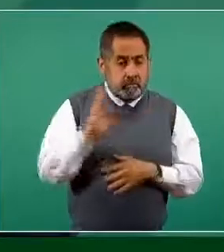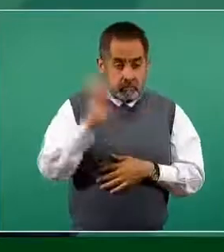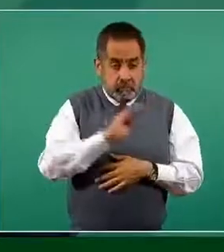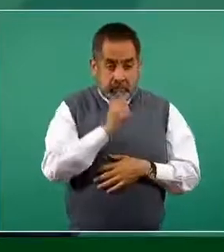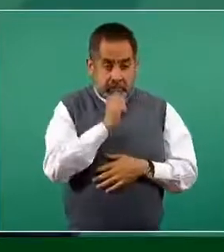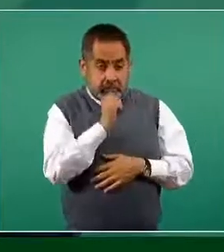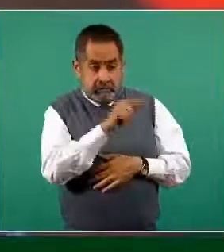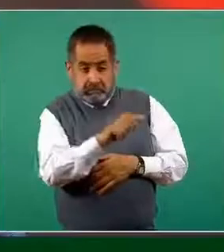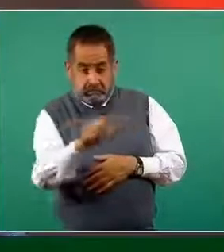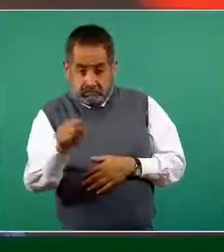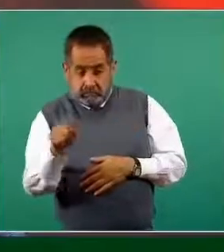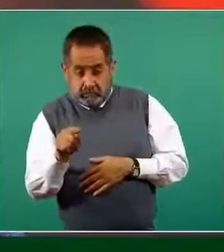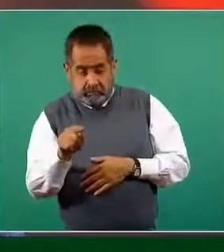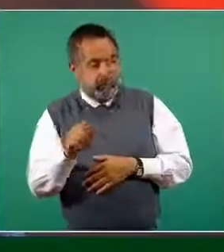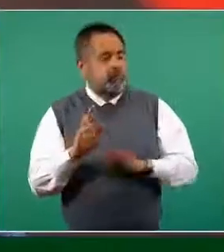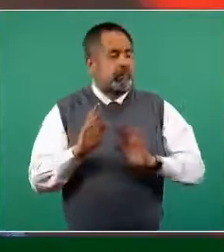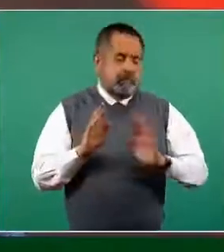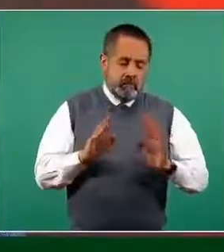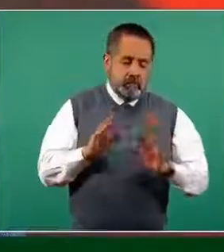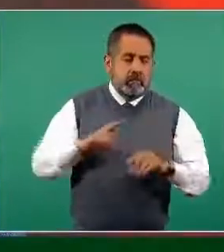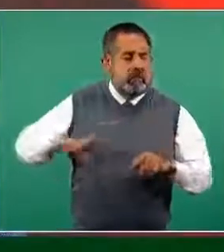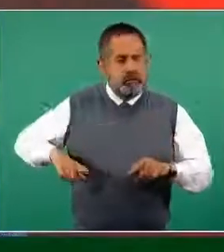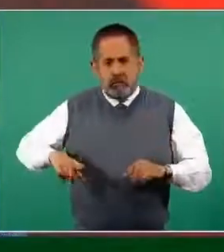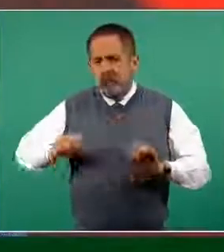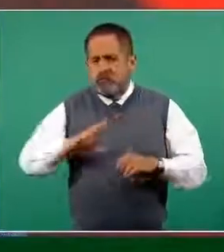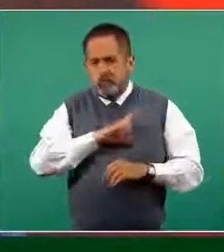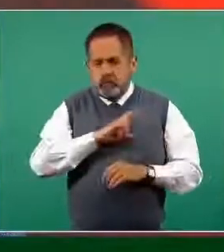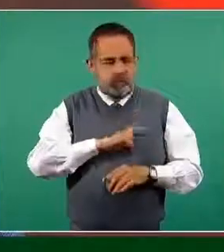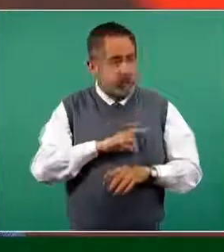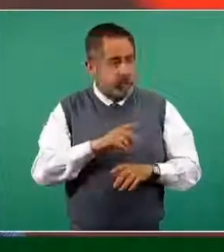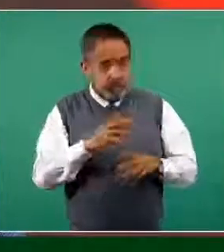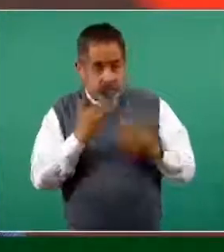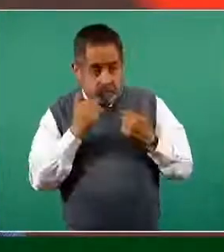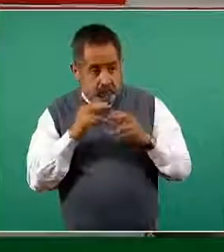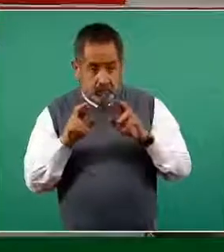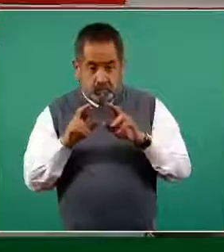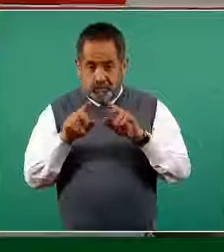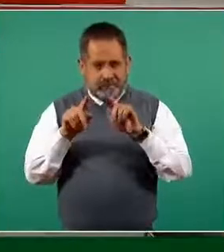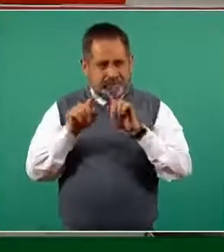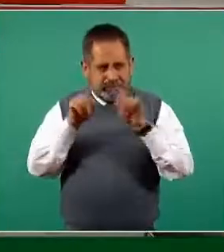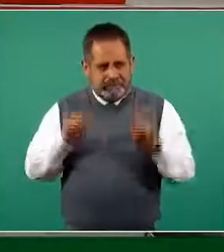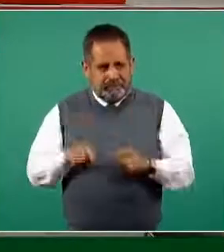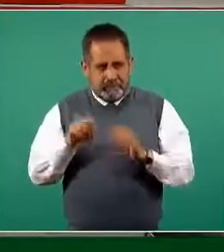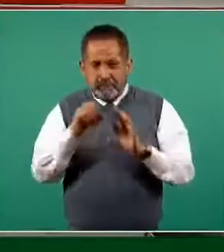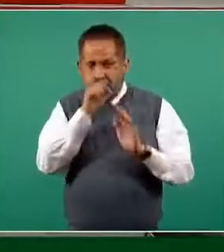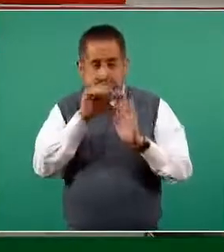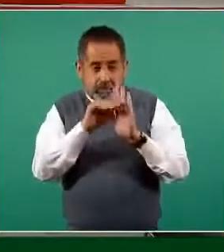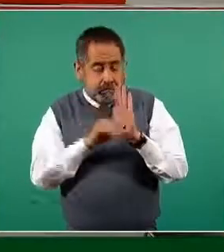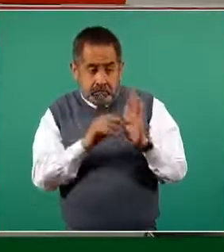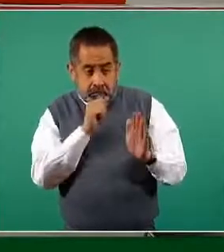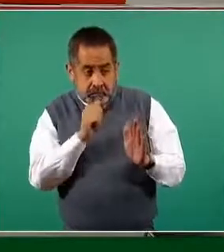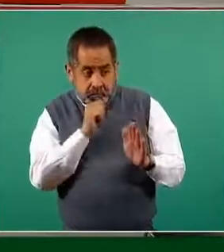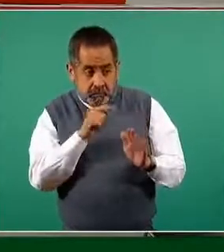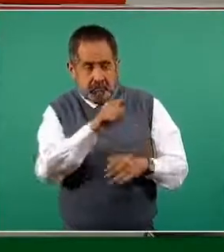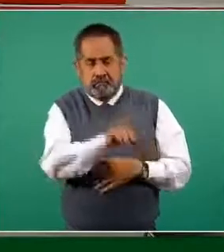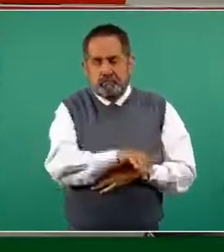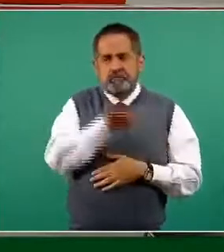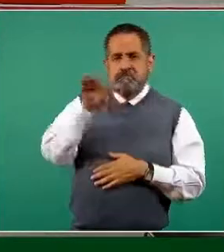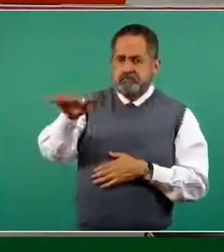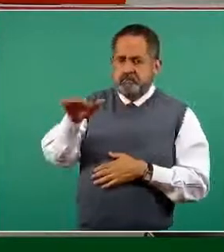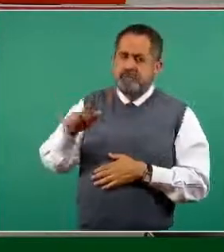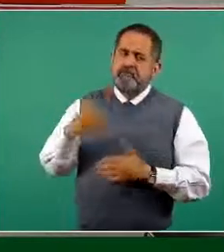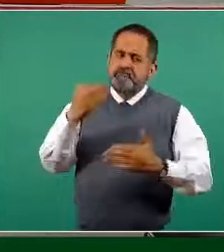unidades escolares, públicas, privadas o sociales, por favor tengan en cuenta que hay un vacío